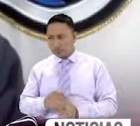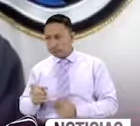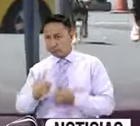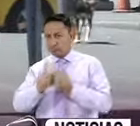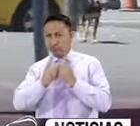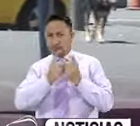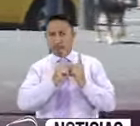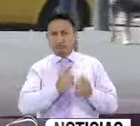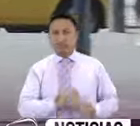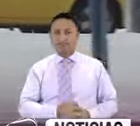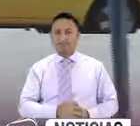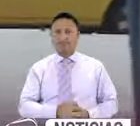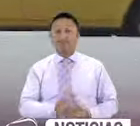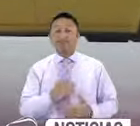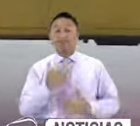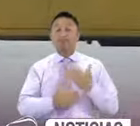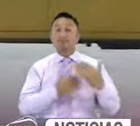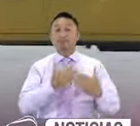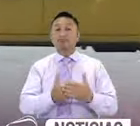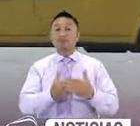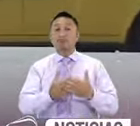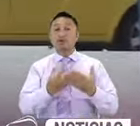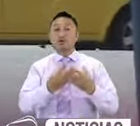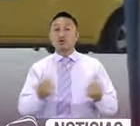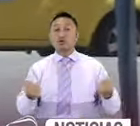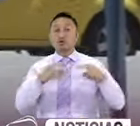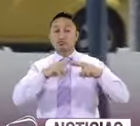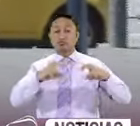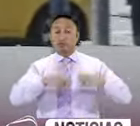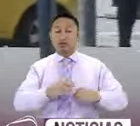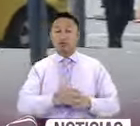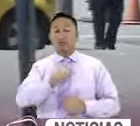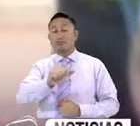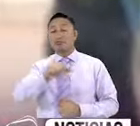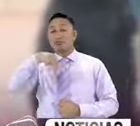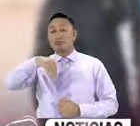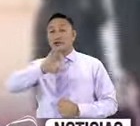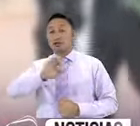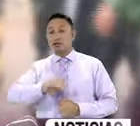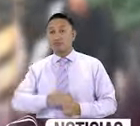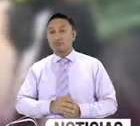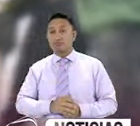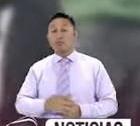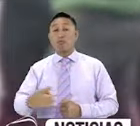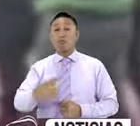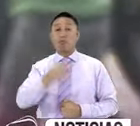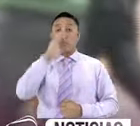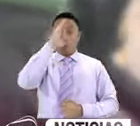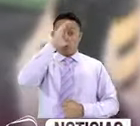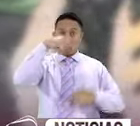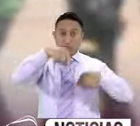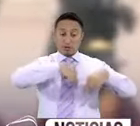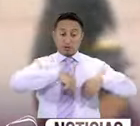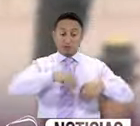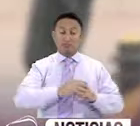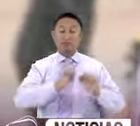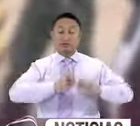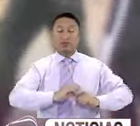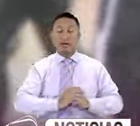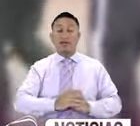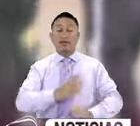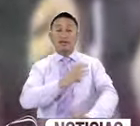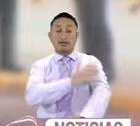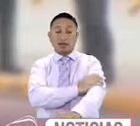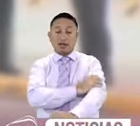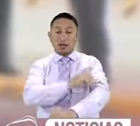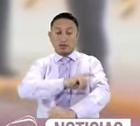este proceso de depuración y reestructuración de la AMT, los agentes civiles de tránsito se someterán al polígrafo. Para su